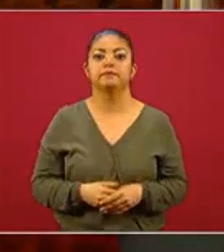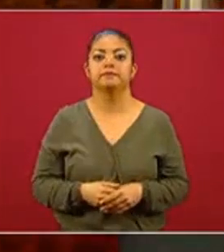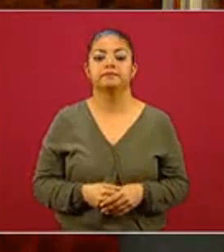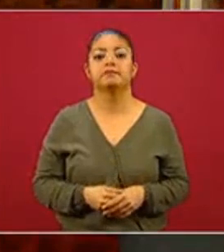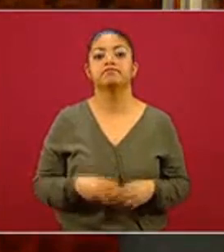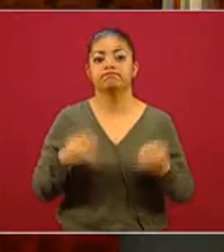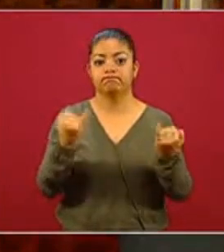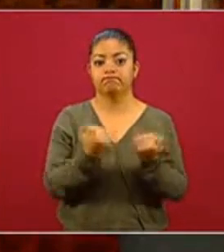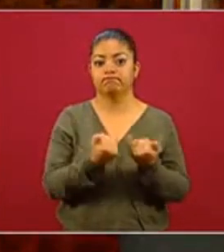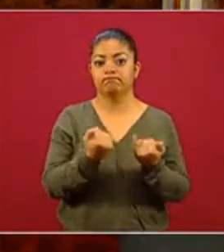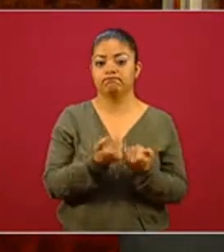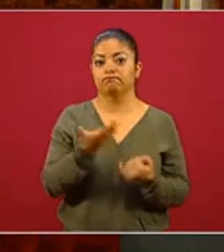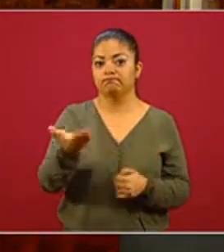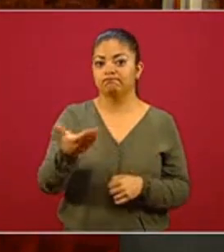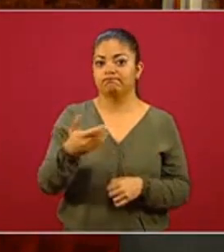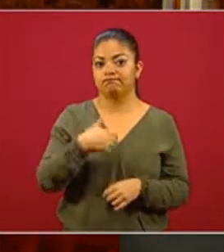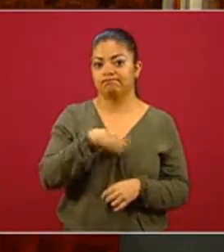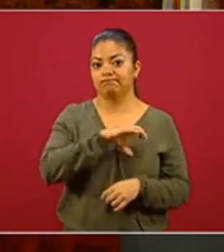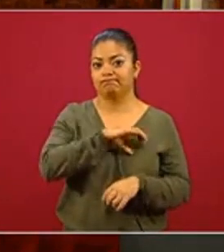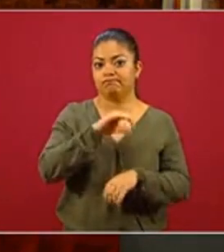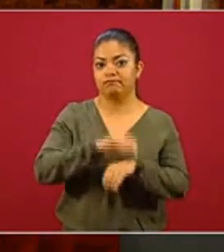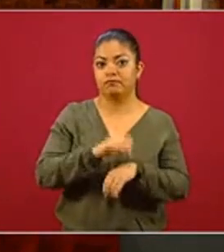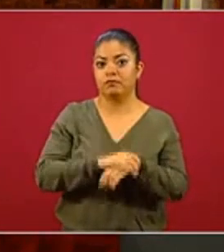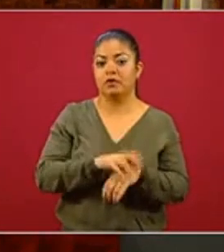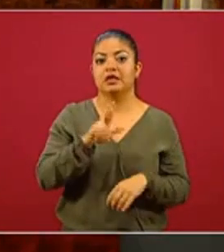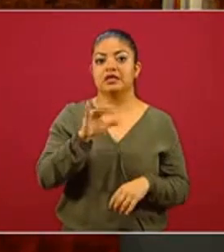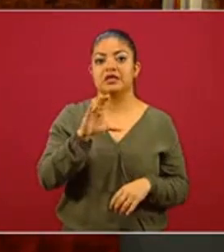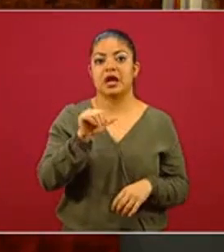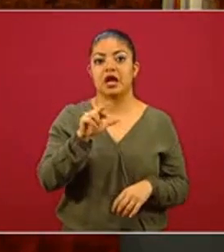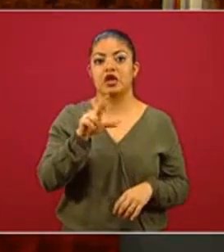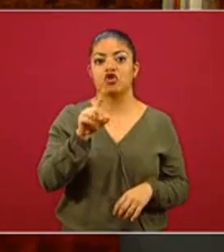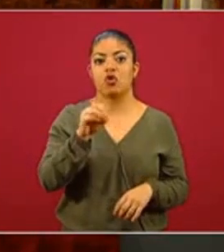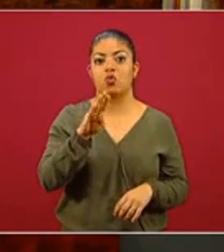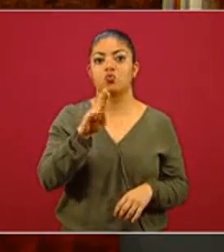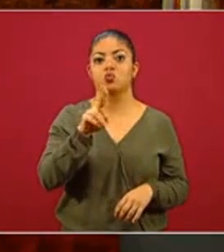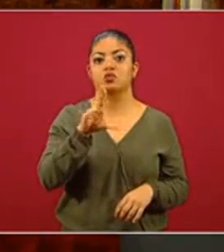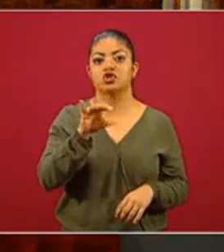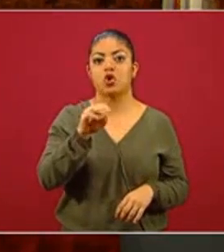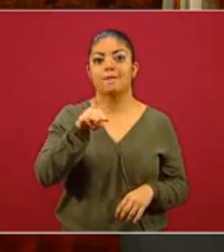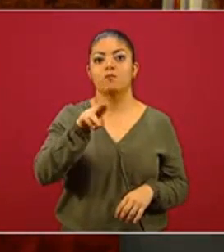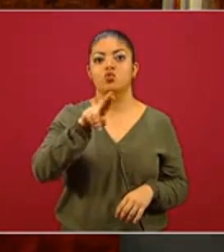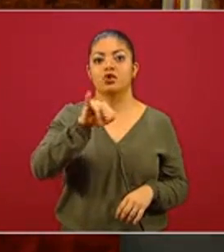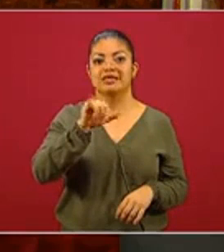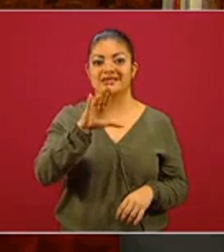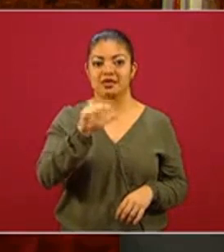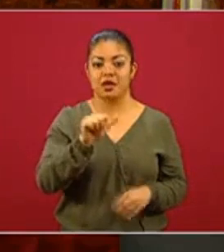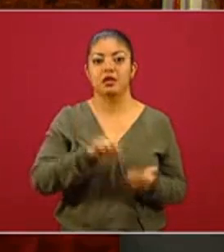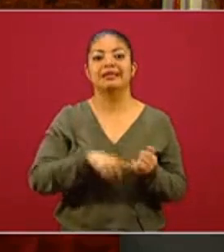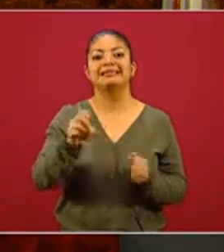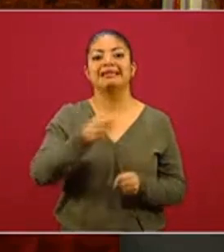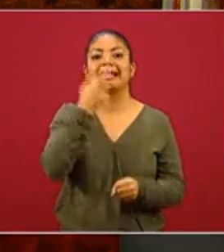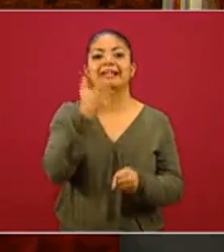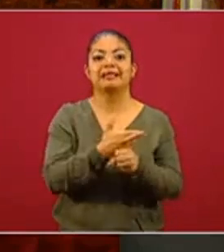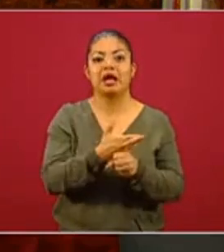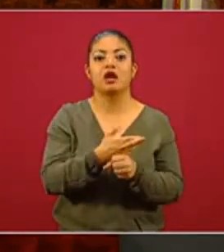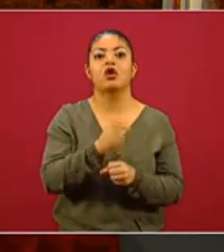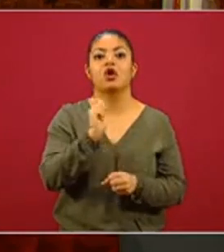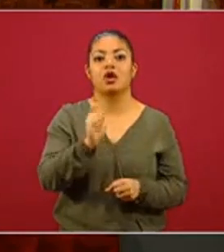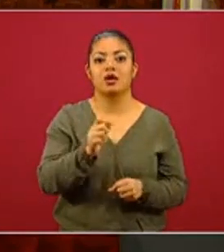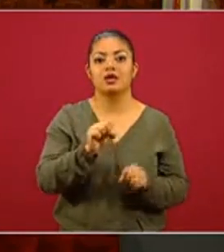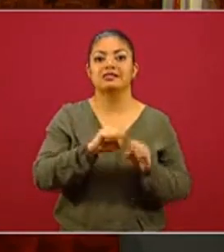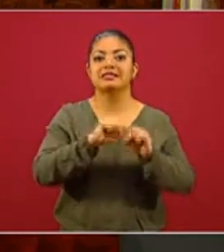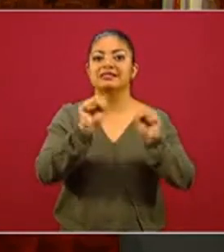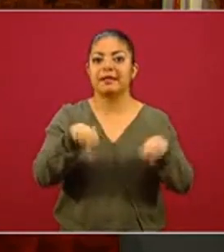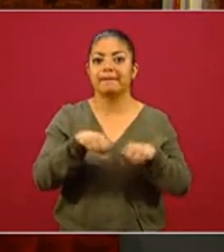Está nuestro querido amigo Ricardo Bucio Mújica, quien es el secretario ejecutivo del Sistema